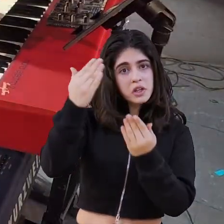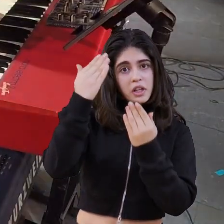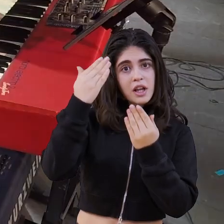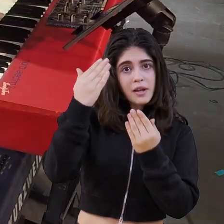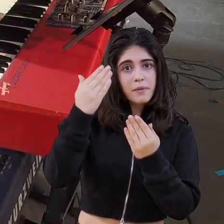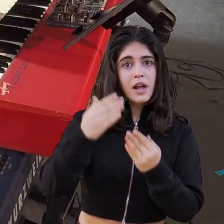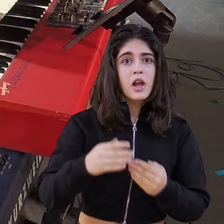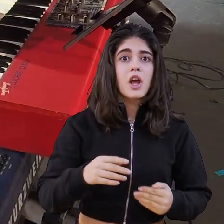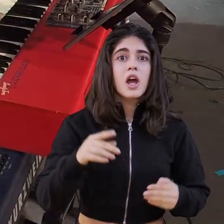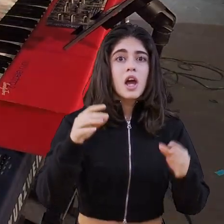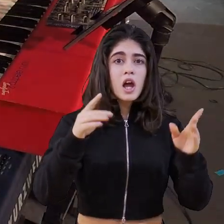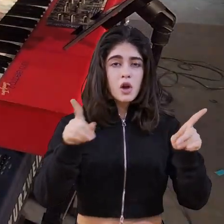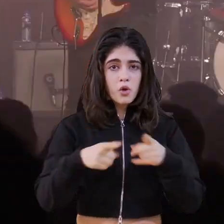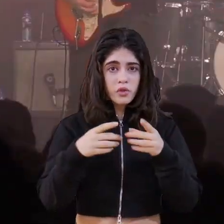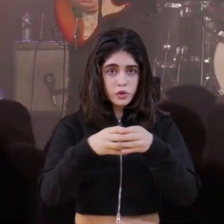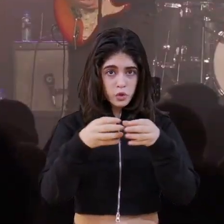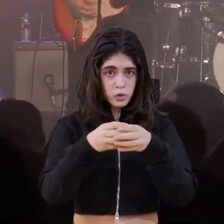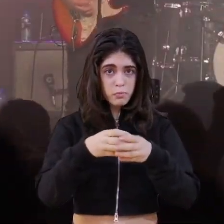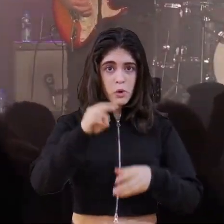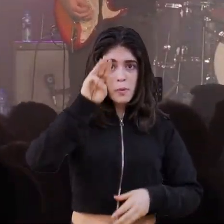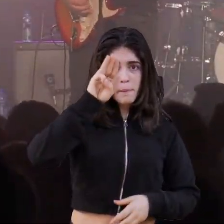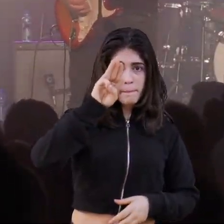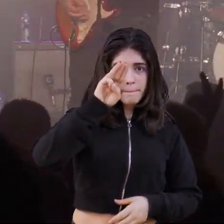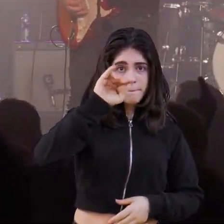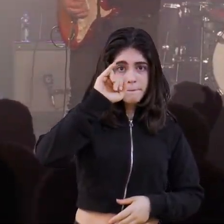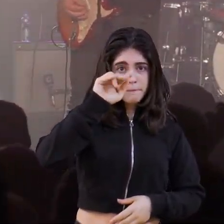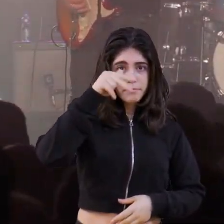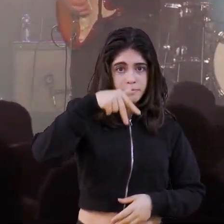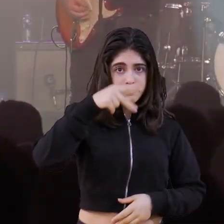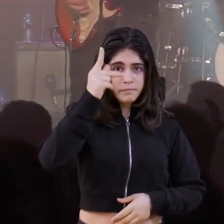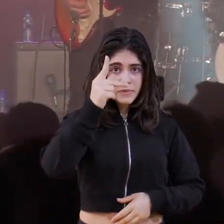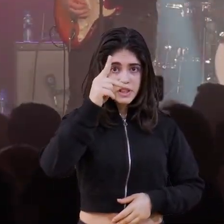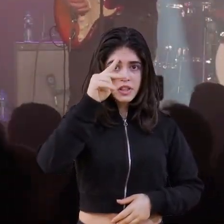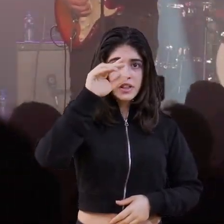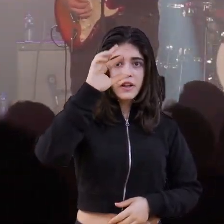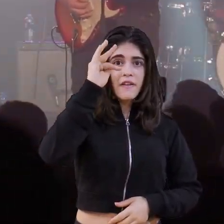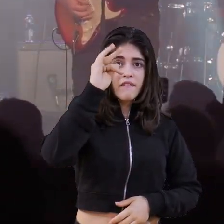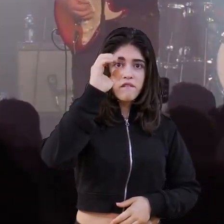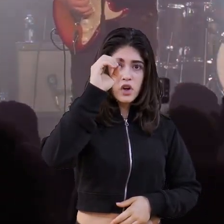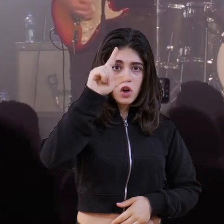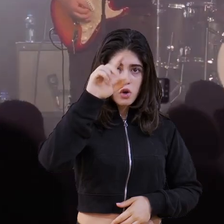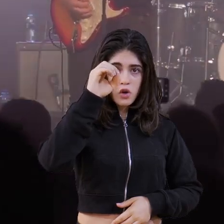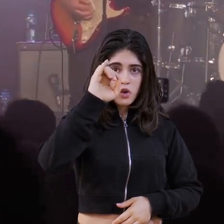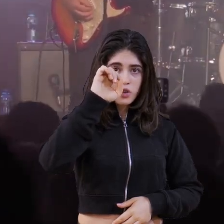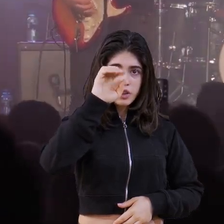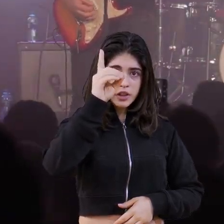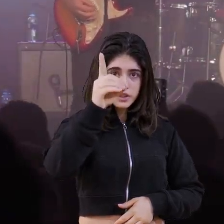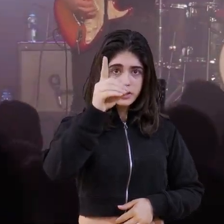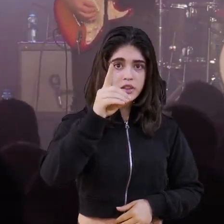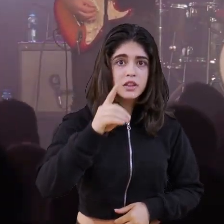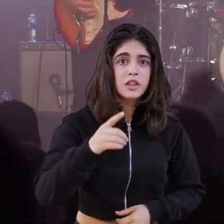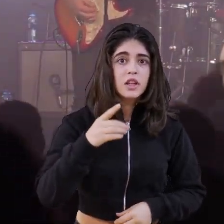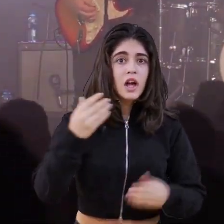Góngora también a las 8 se interpretará la ópera de Cámara Lazarillo de David Puerto, basada en la figura del famoso pícaro del siglo